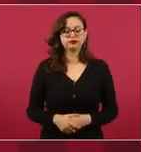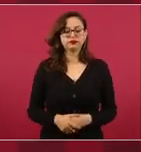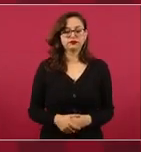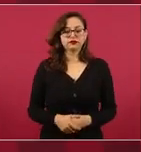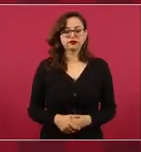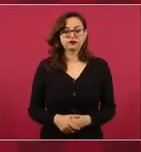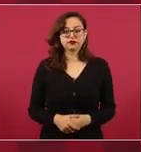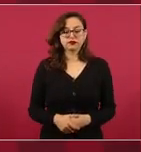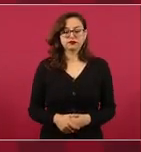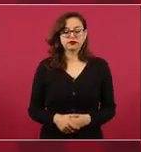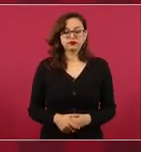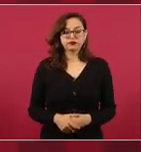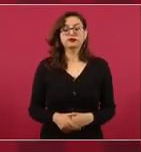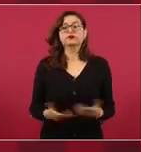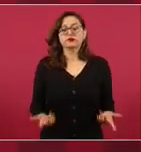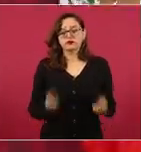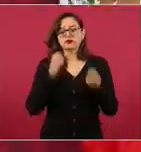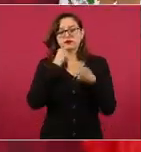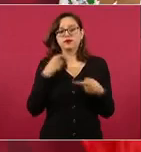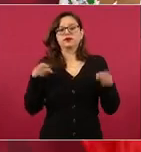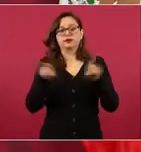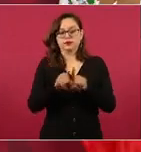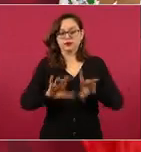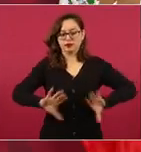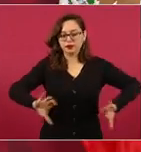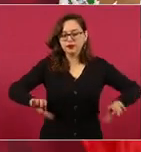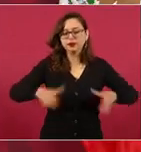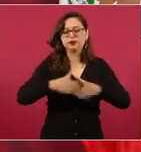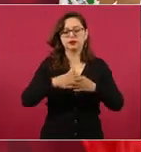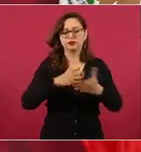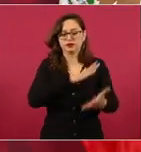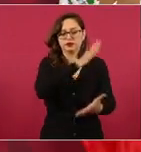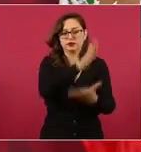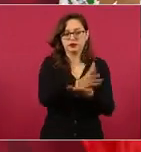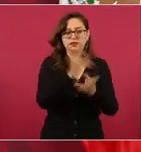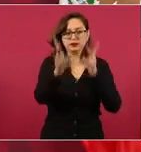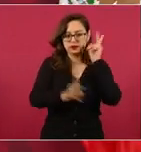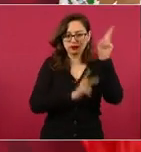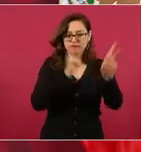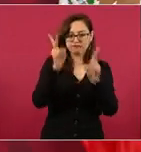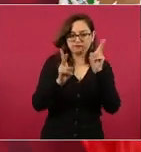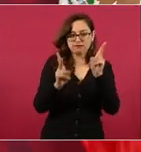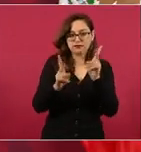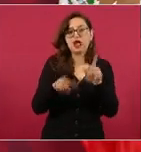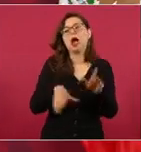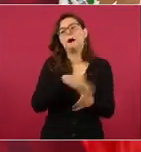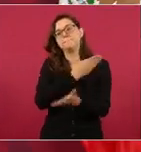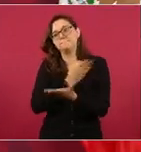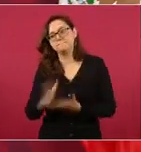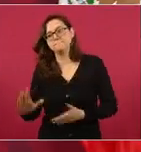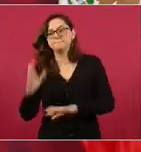Y sí, visitar las comunidades, pero también esto otro.